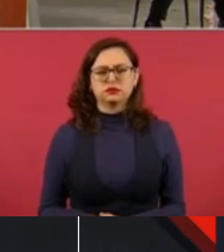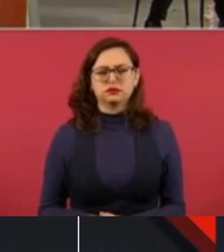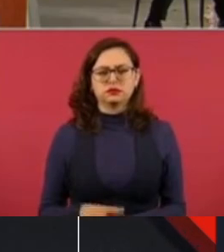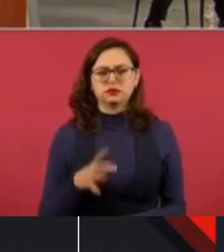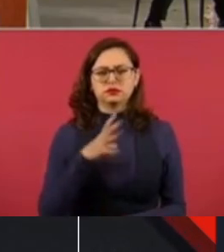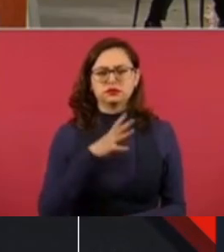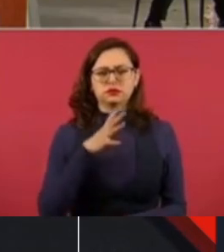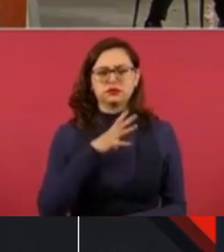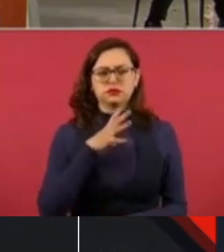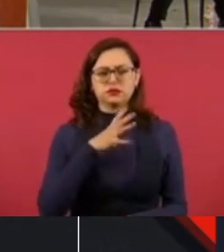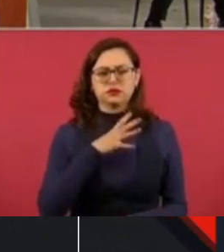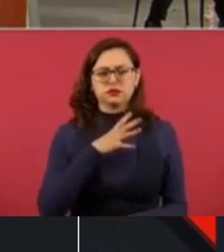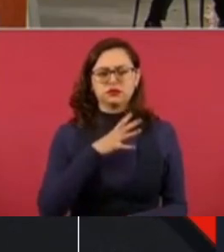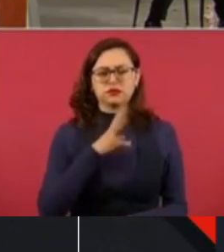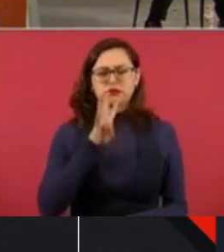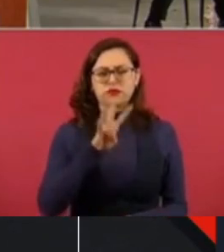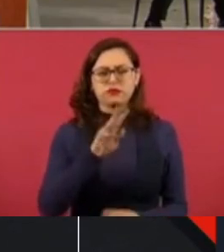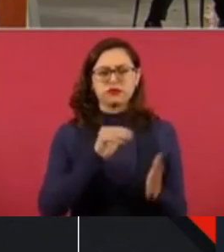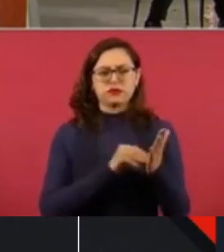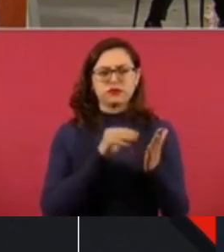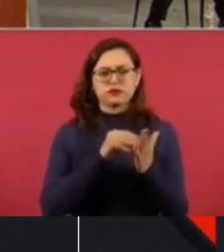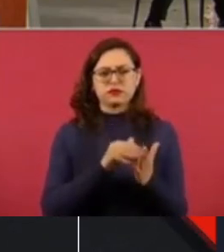concesionado de